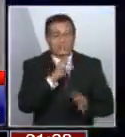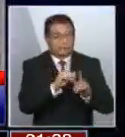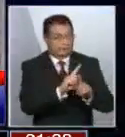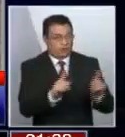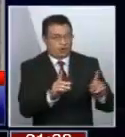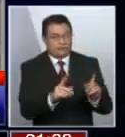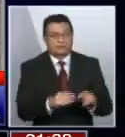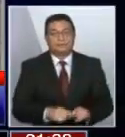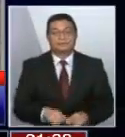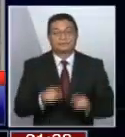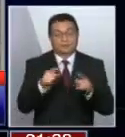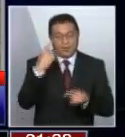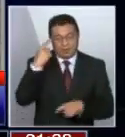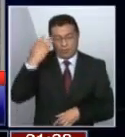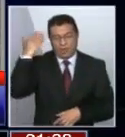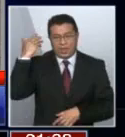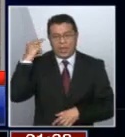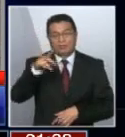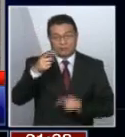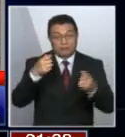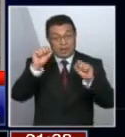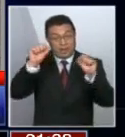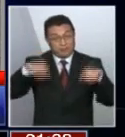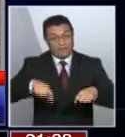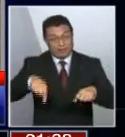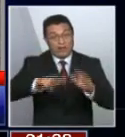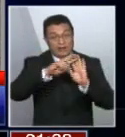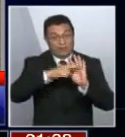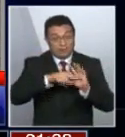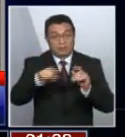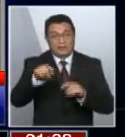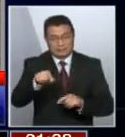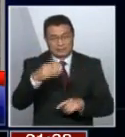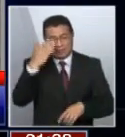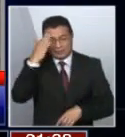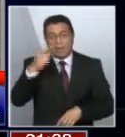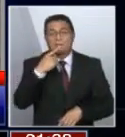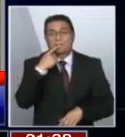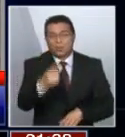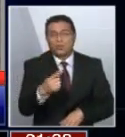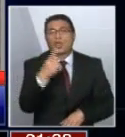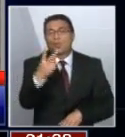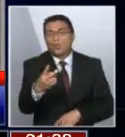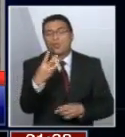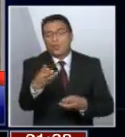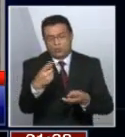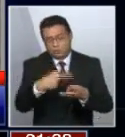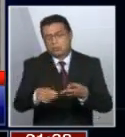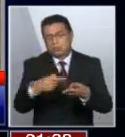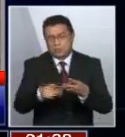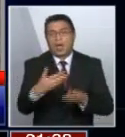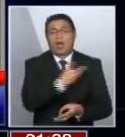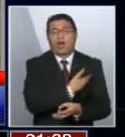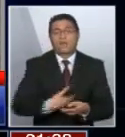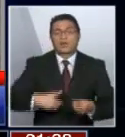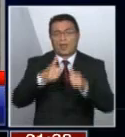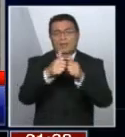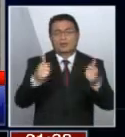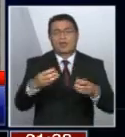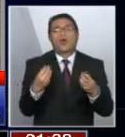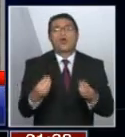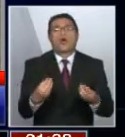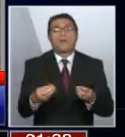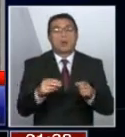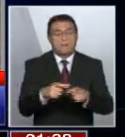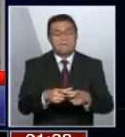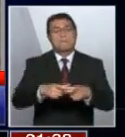lo que pasó cuando se aprobó efectivamente esa reforma. En esos días le preguntamos una y otra vez a las autoridades de gobierno cómo era esto de que iba a haber